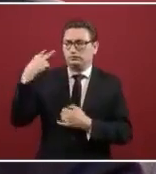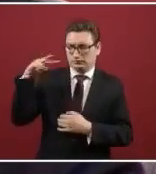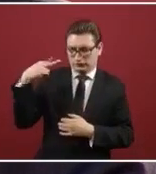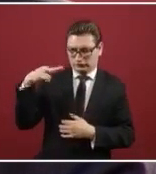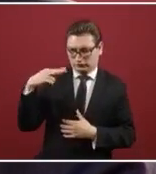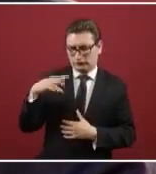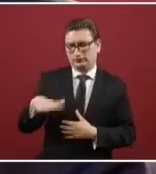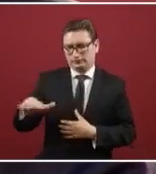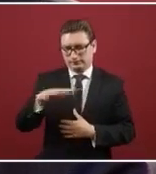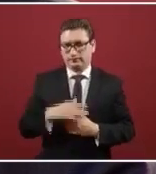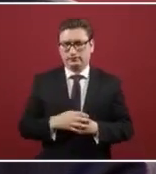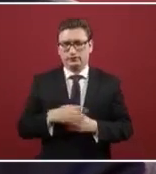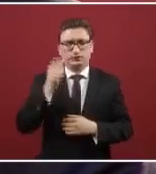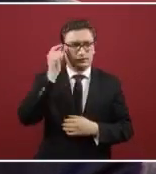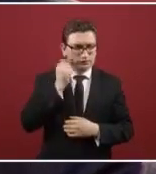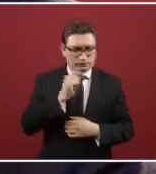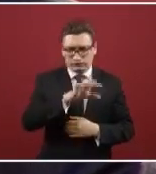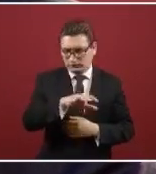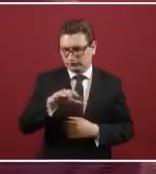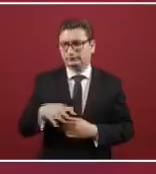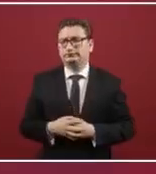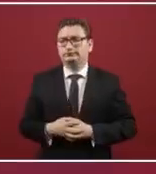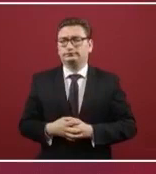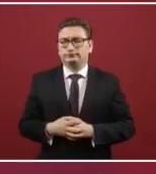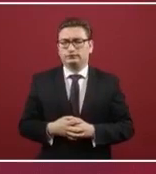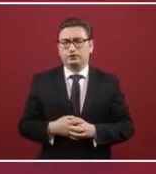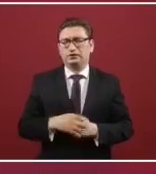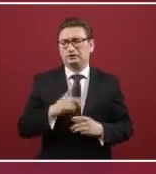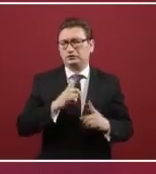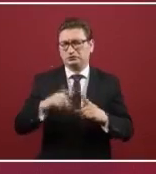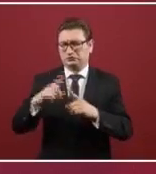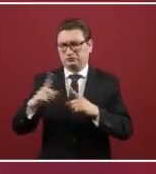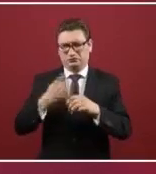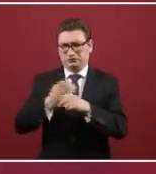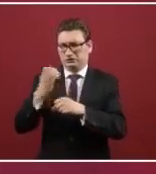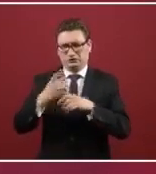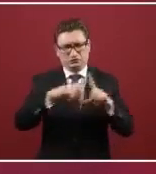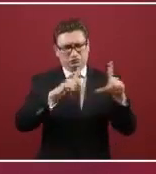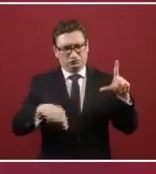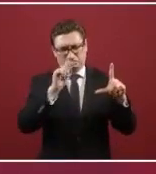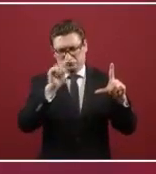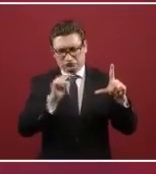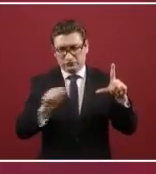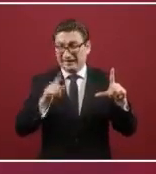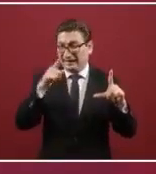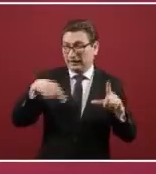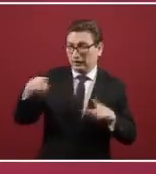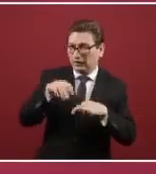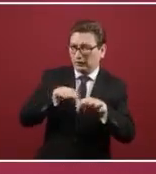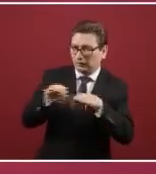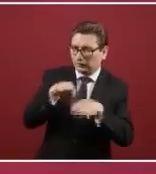Veracruz, en Guerrero y en otros estados donde se cultiva el